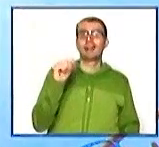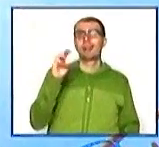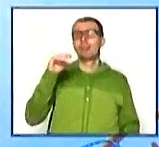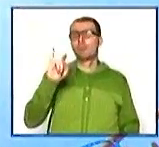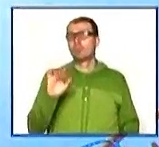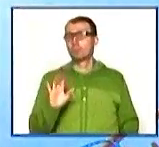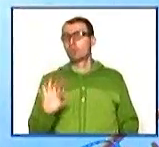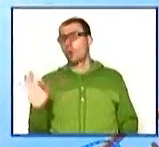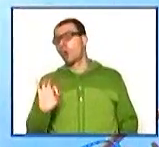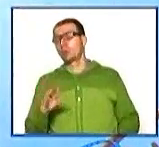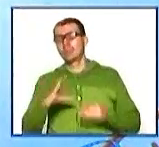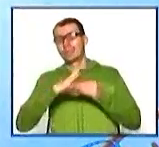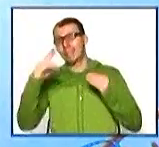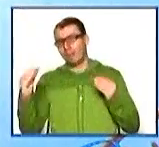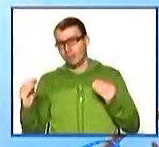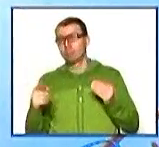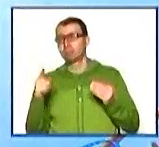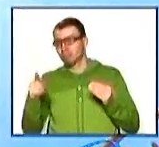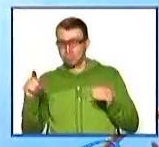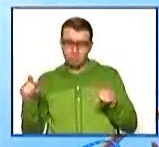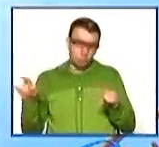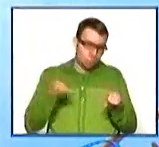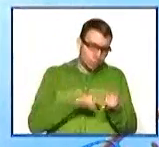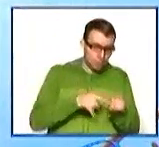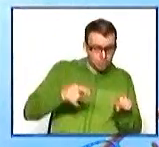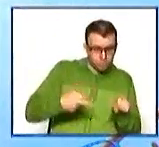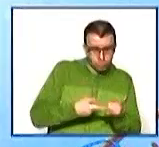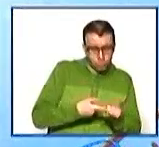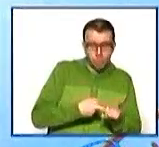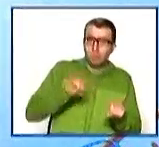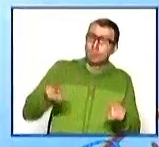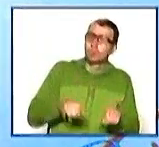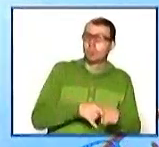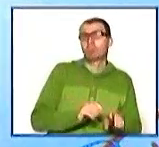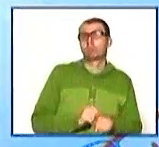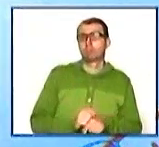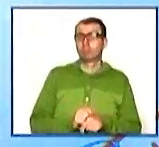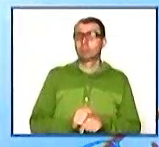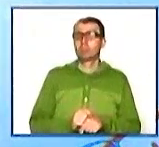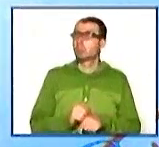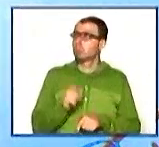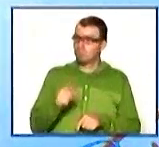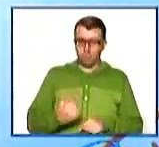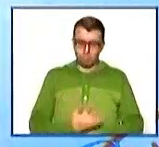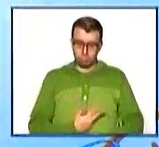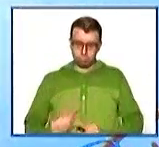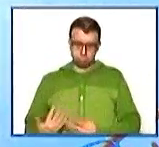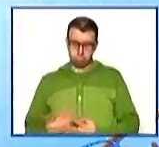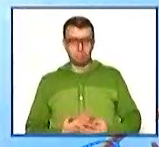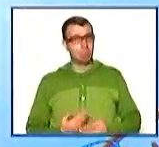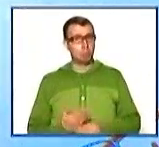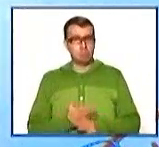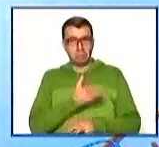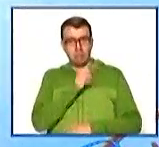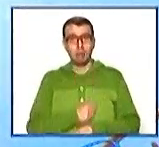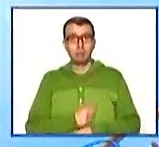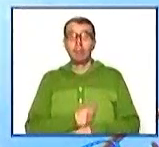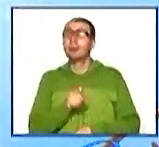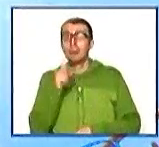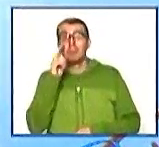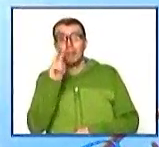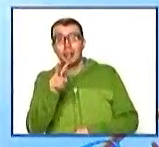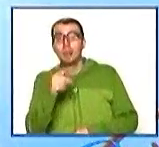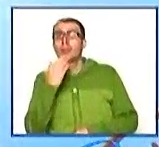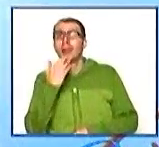que dan muy buen resultado, no tienen nada que ver con la flor. Ahora que veo esta imagen, mire, pues supongamos que esa jeringa que ven ahí es